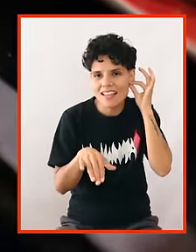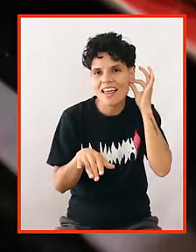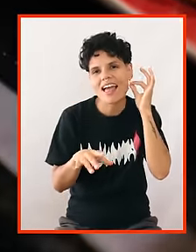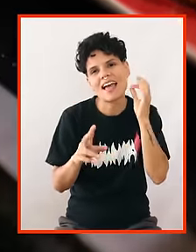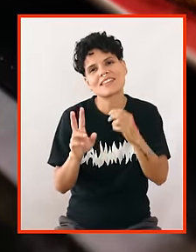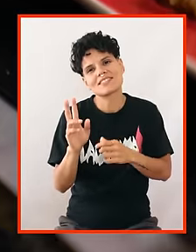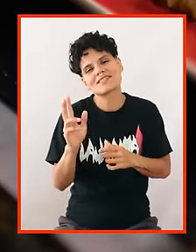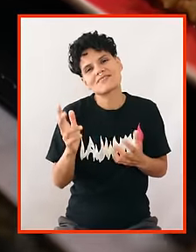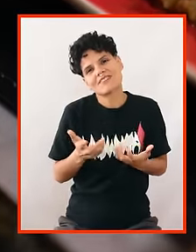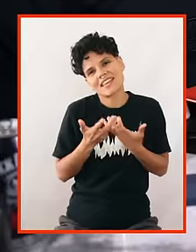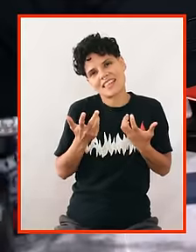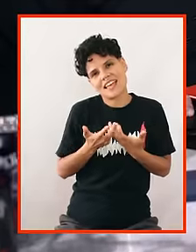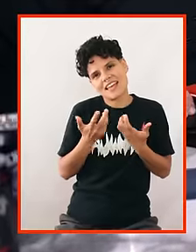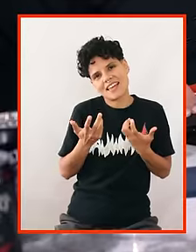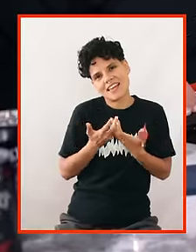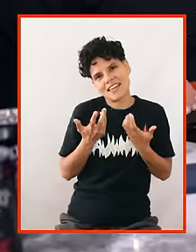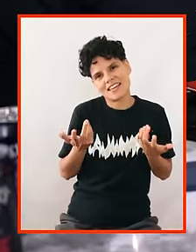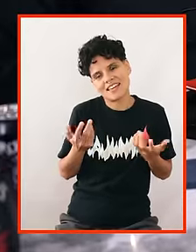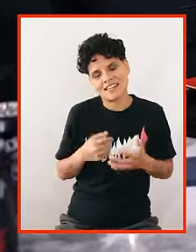Vegetariana.